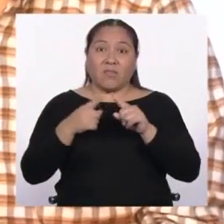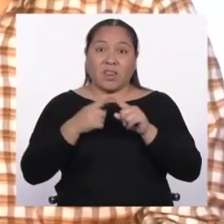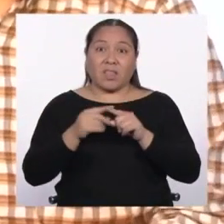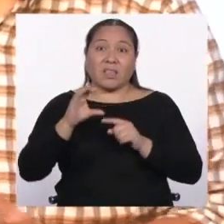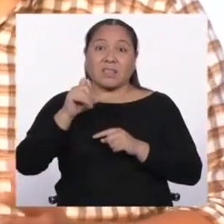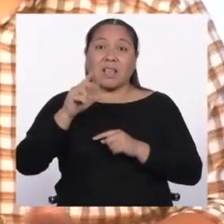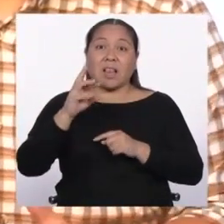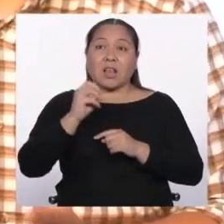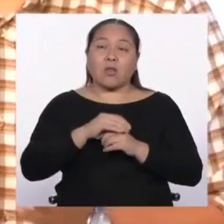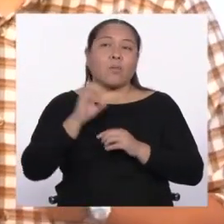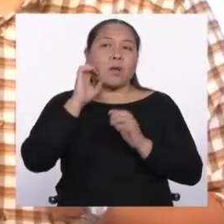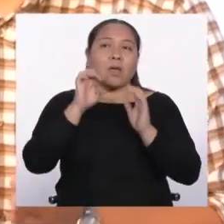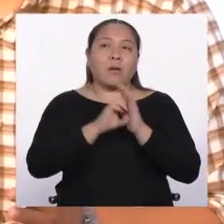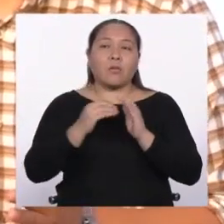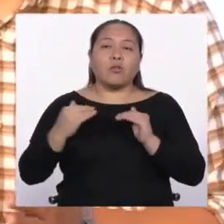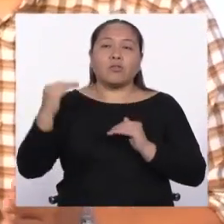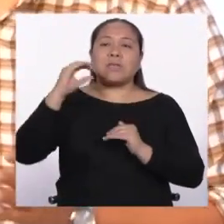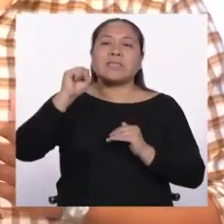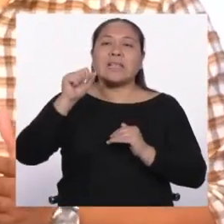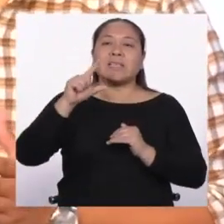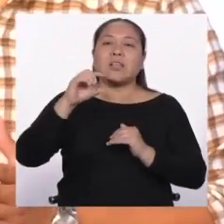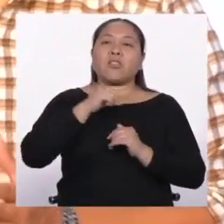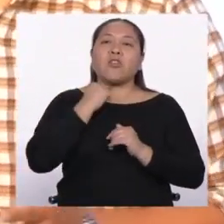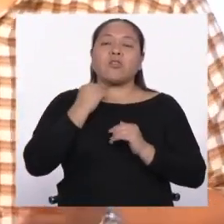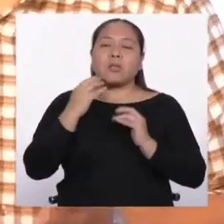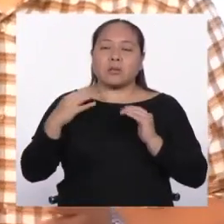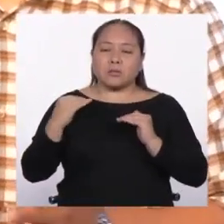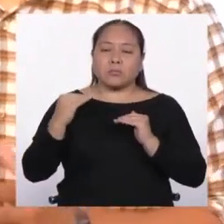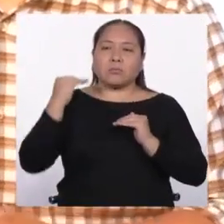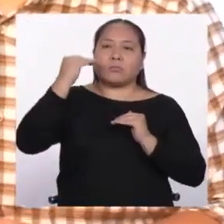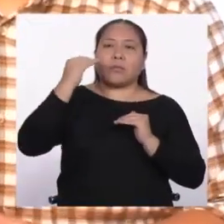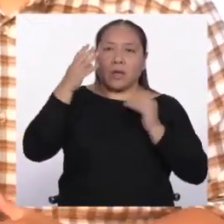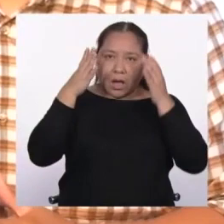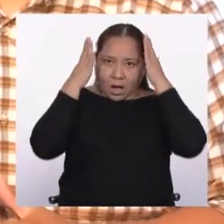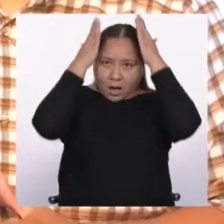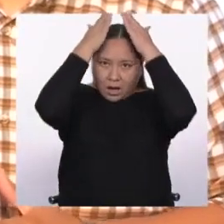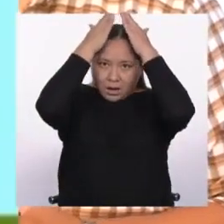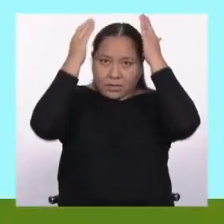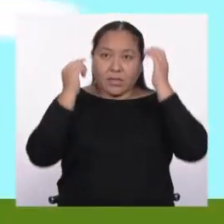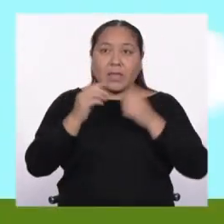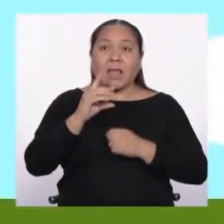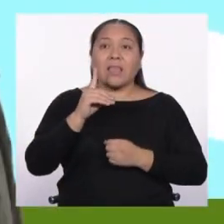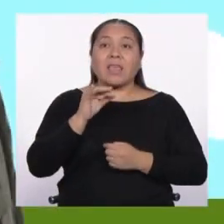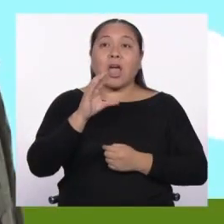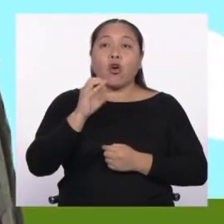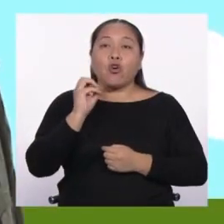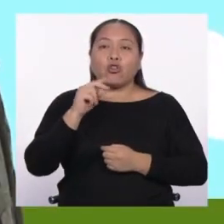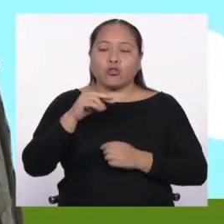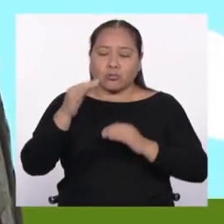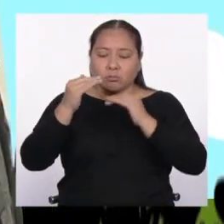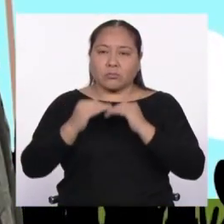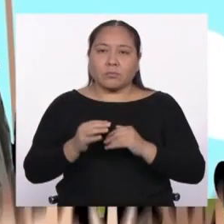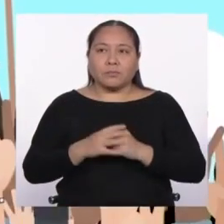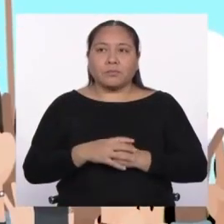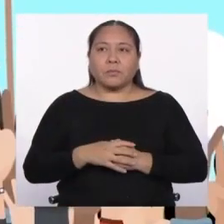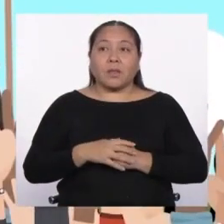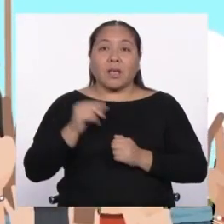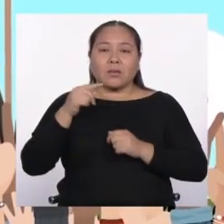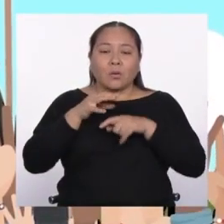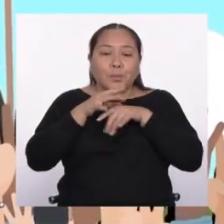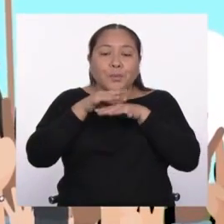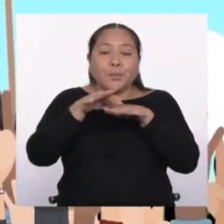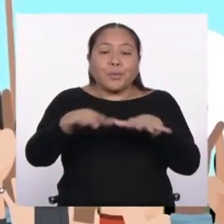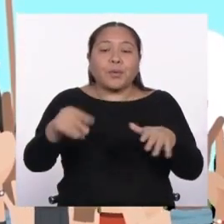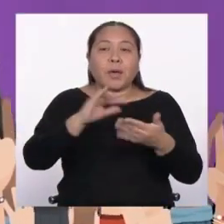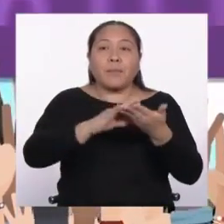cuales estaban, por ejemplo, los sacerdotes, cardenales y diáconos. El clero tenía gran influencia sobre el pueblo. Se